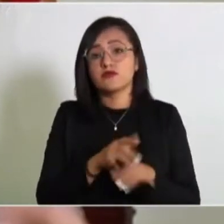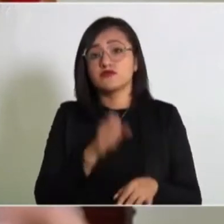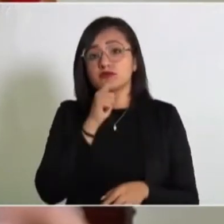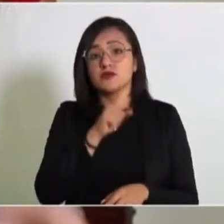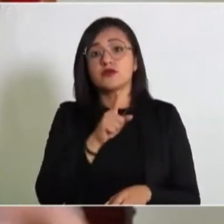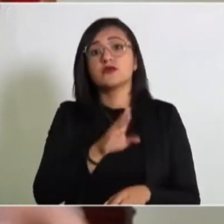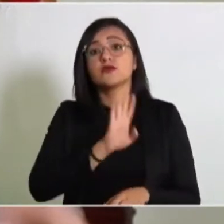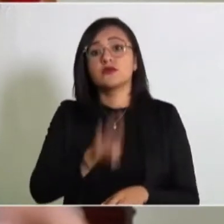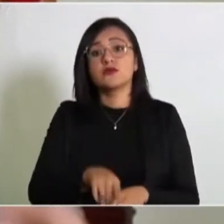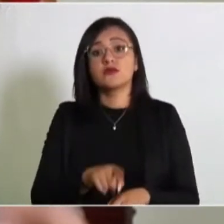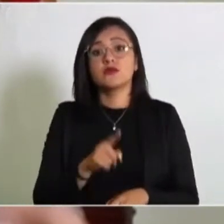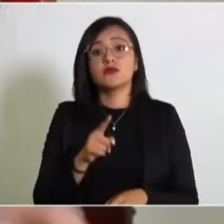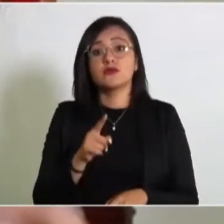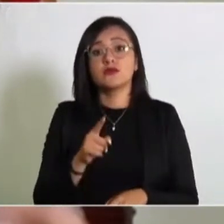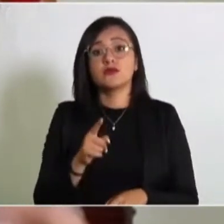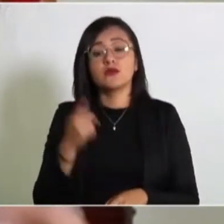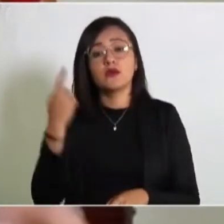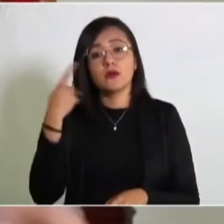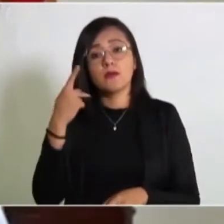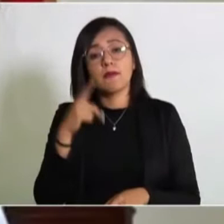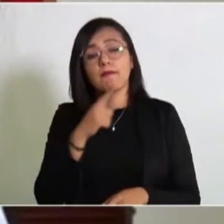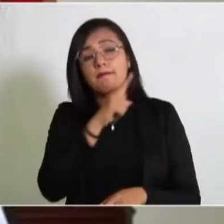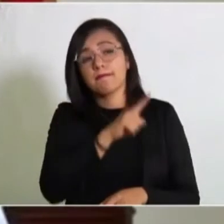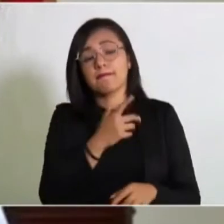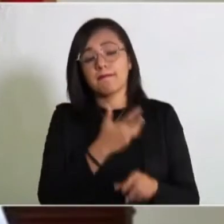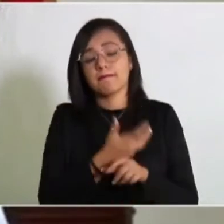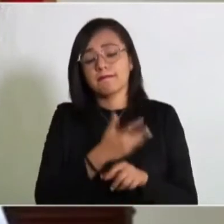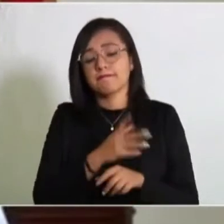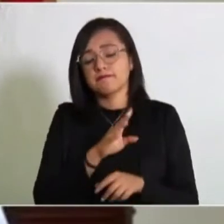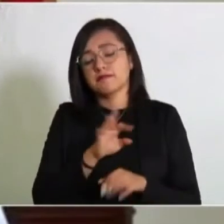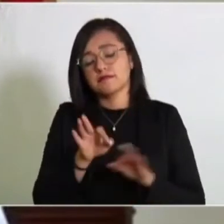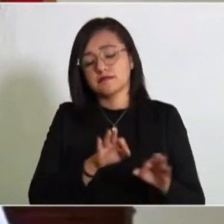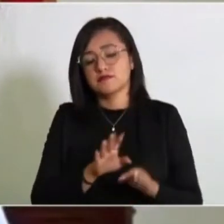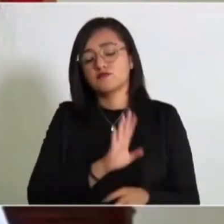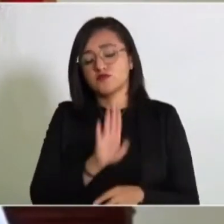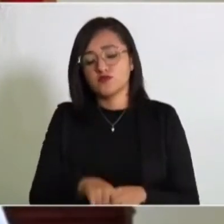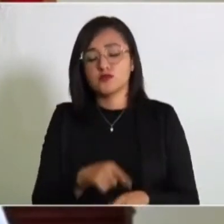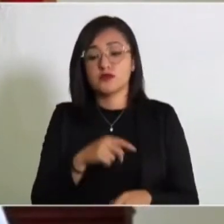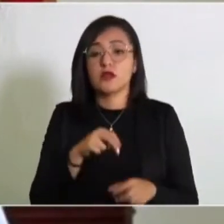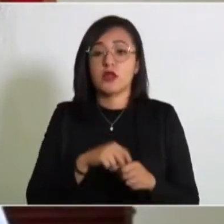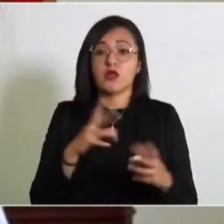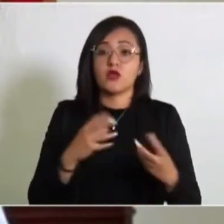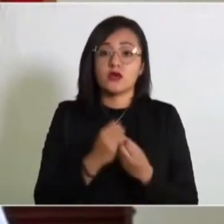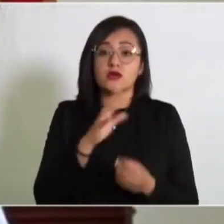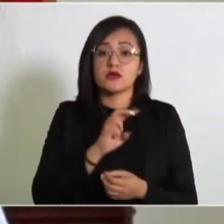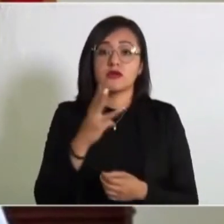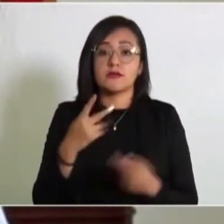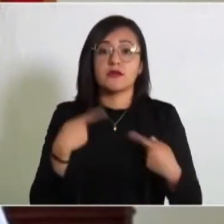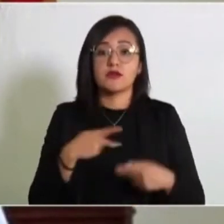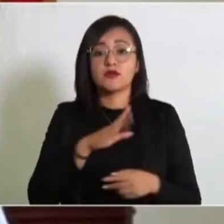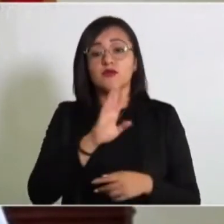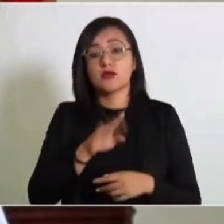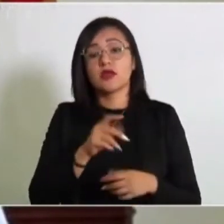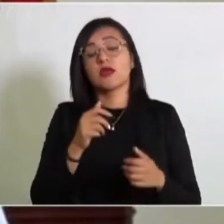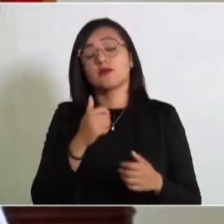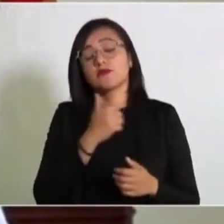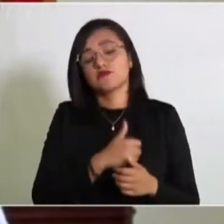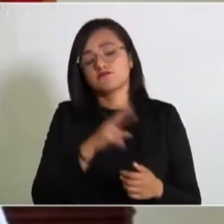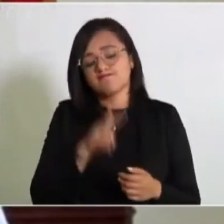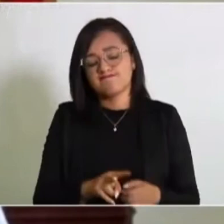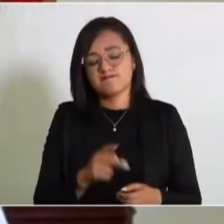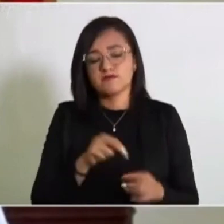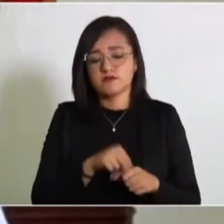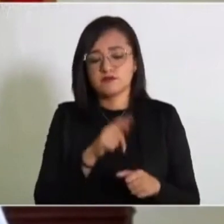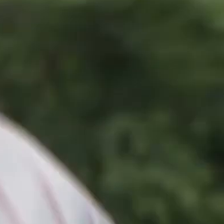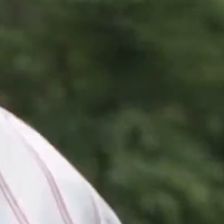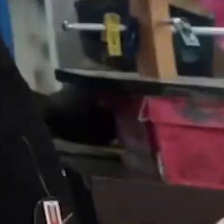confirma el fallecimiento de un migrante poblano más en el exterior, con lo cual llegamos a la cifra de 503 migrantes poblanos que han perdido la vida